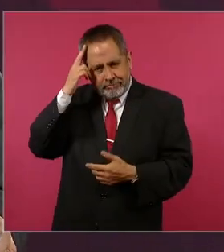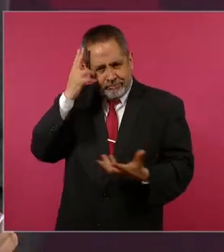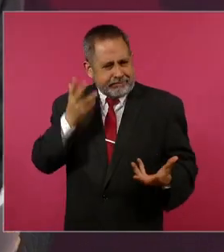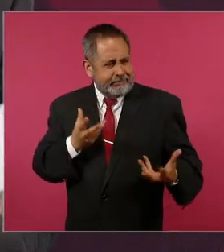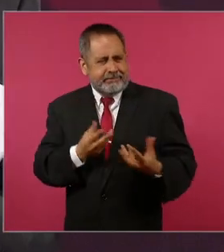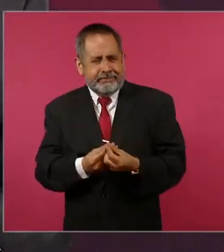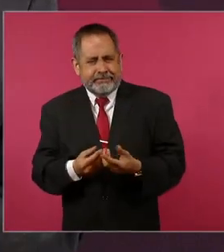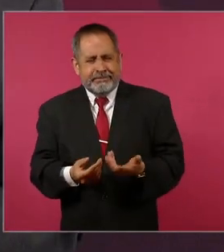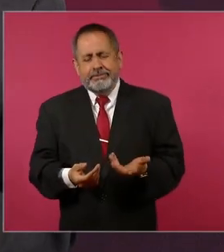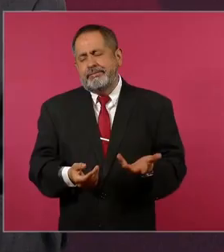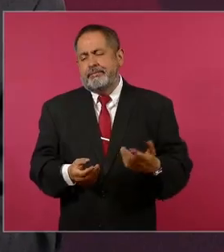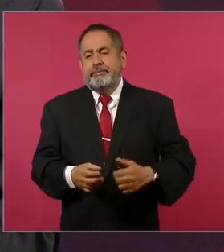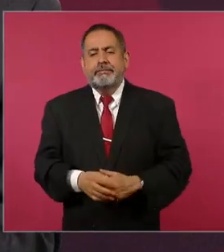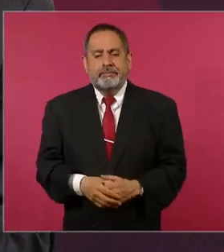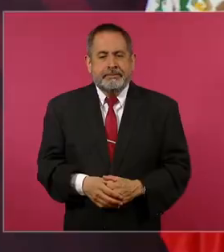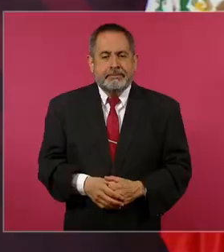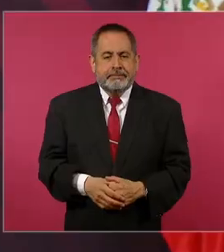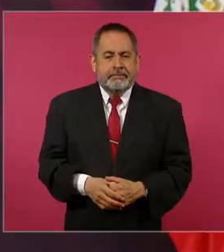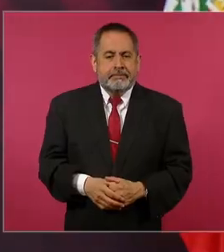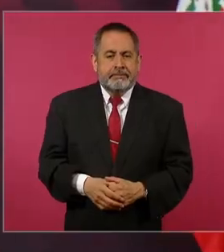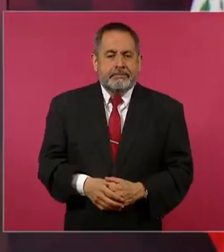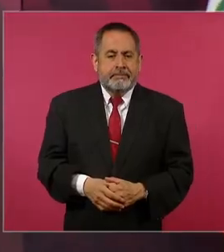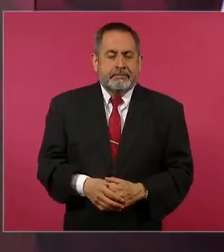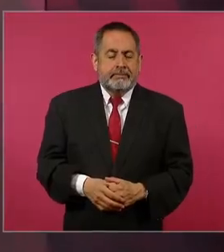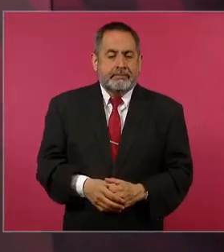porfirista. Entonces,